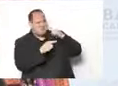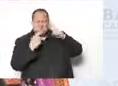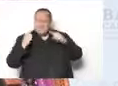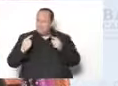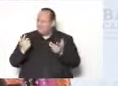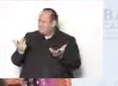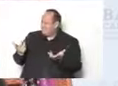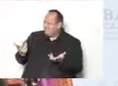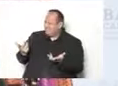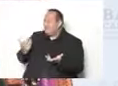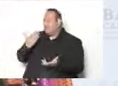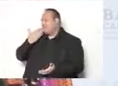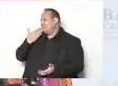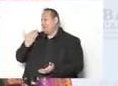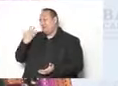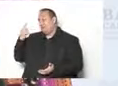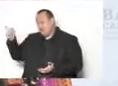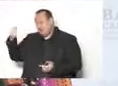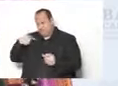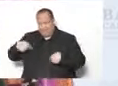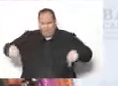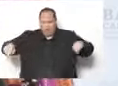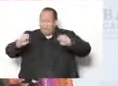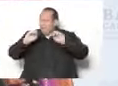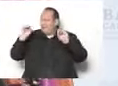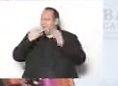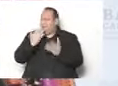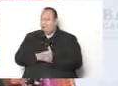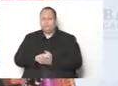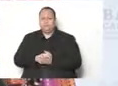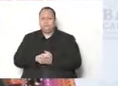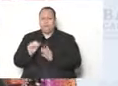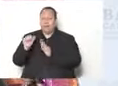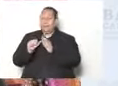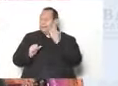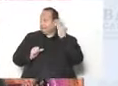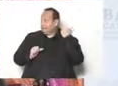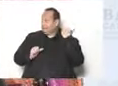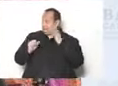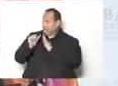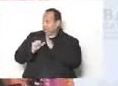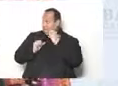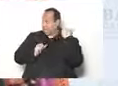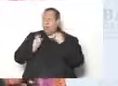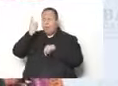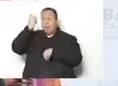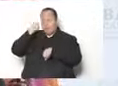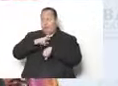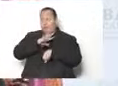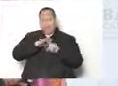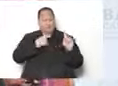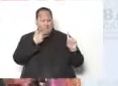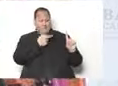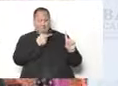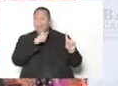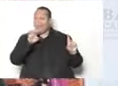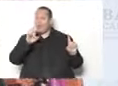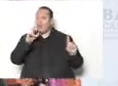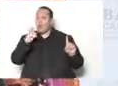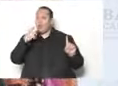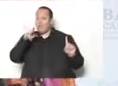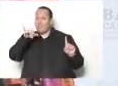son convenientes para nadie. En los meses recientes, nuestro director general,